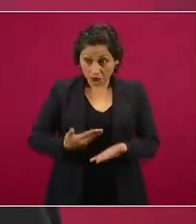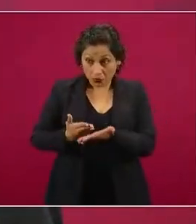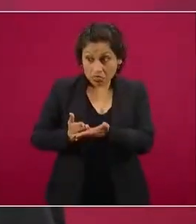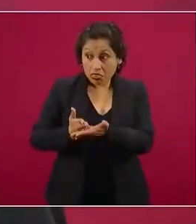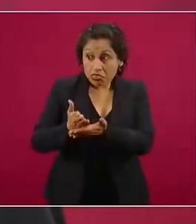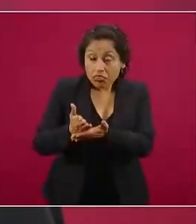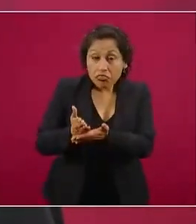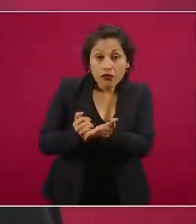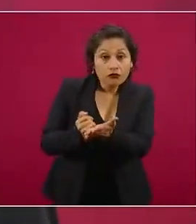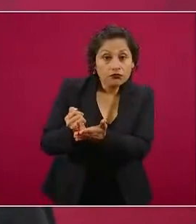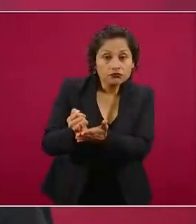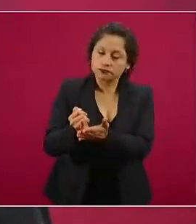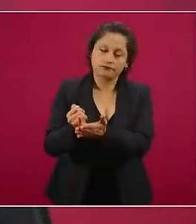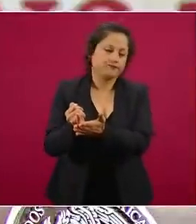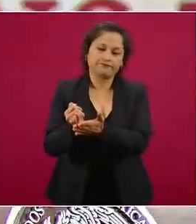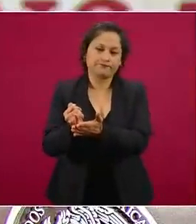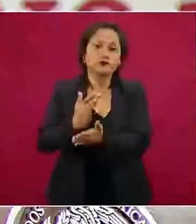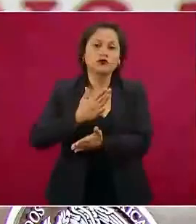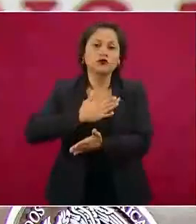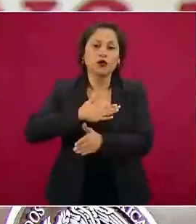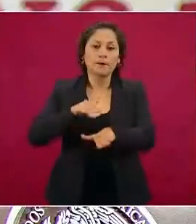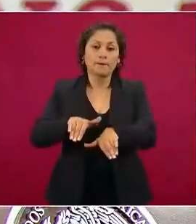metiendo porque no me corresponde,